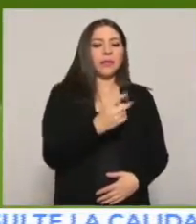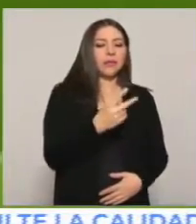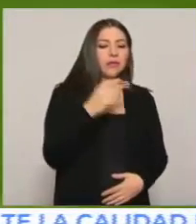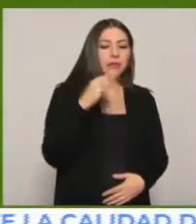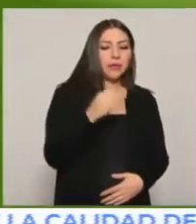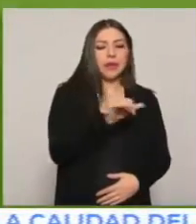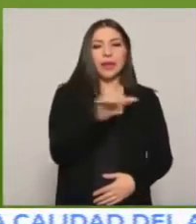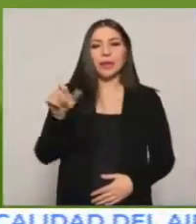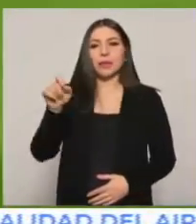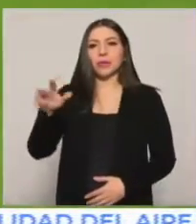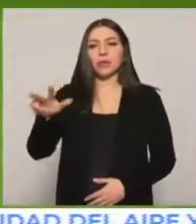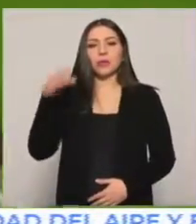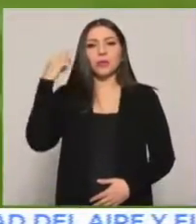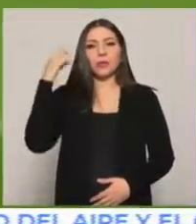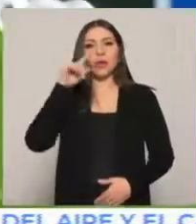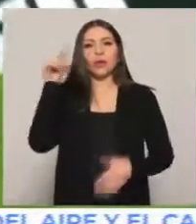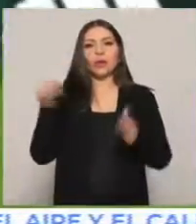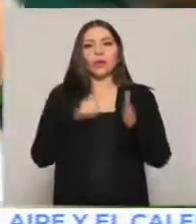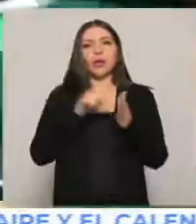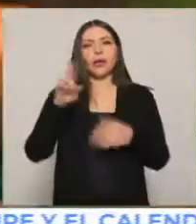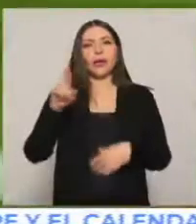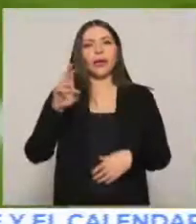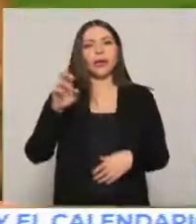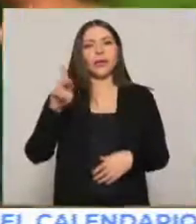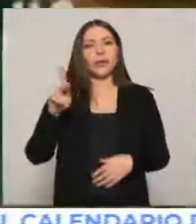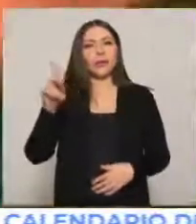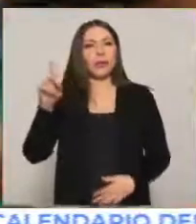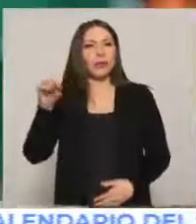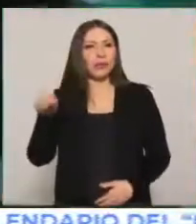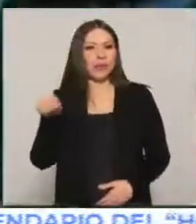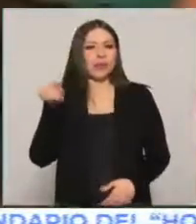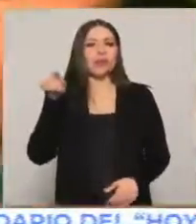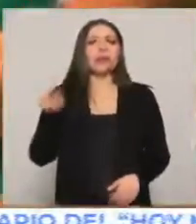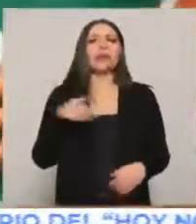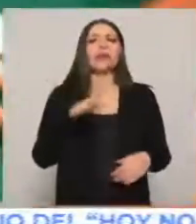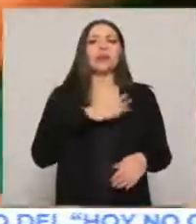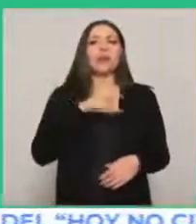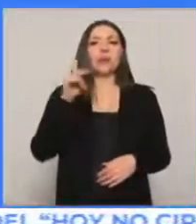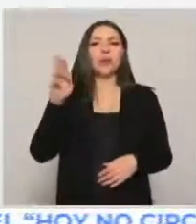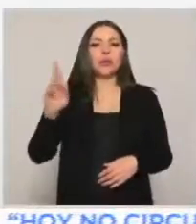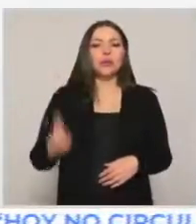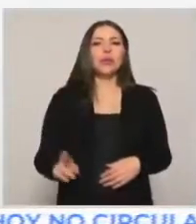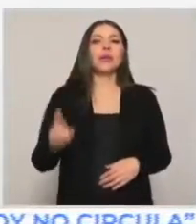República Dominicana. El Tri se ubica en el grupo D junto a Puerto Rico, Nicaragua y Guyana.